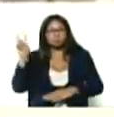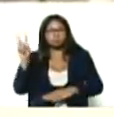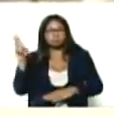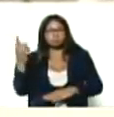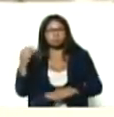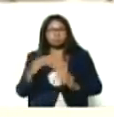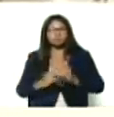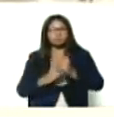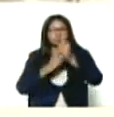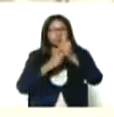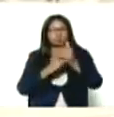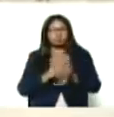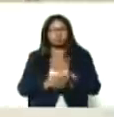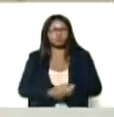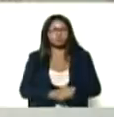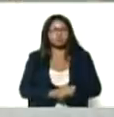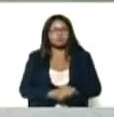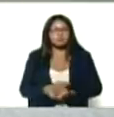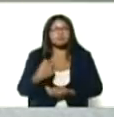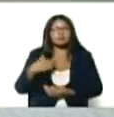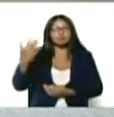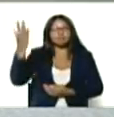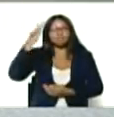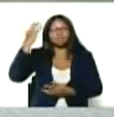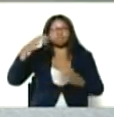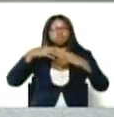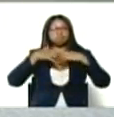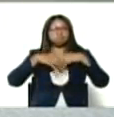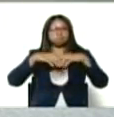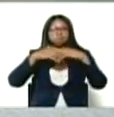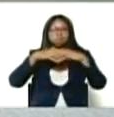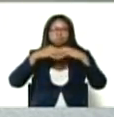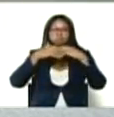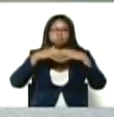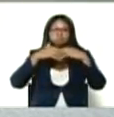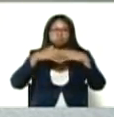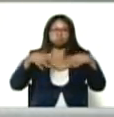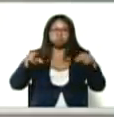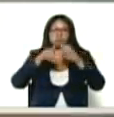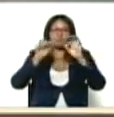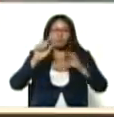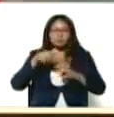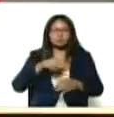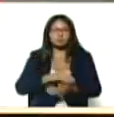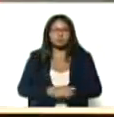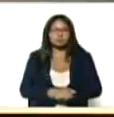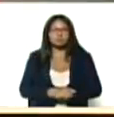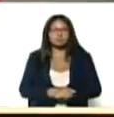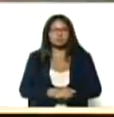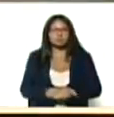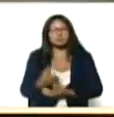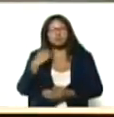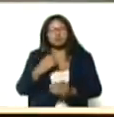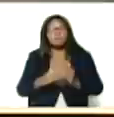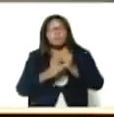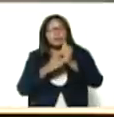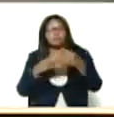conducción, tiene un cerebro colectivo, tiene un mando